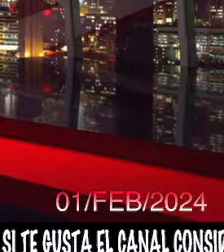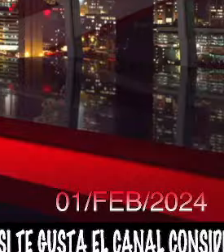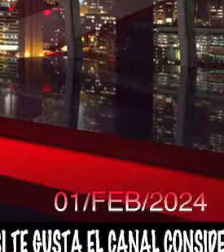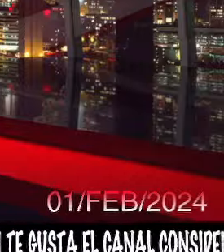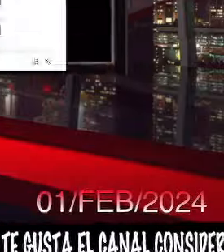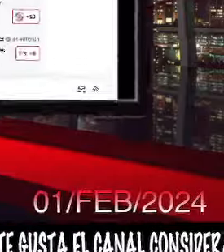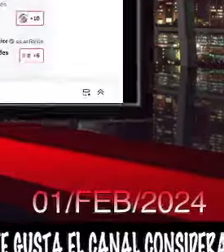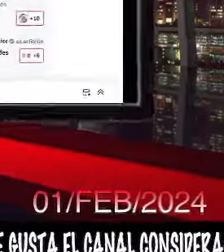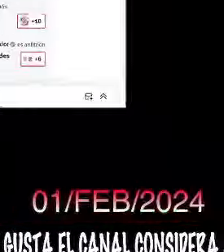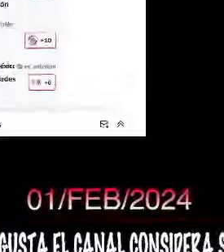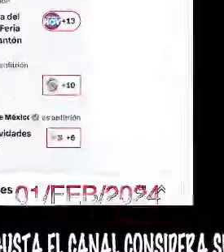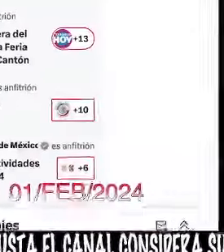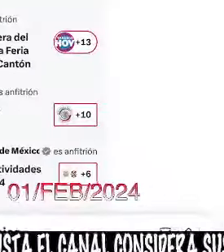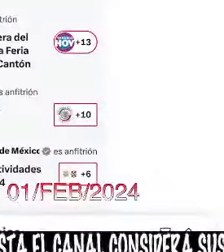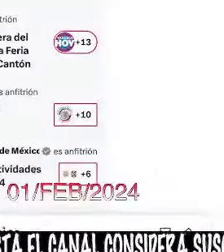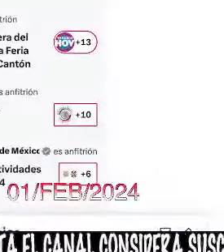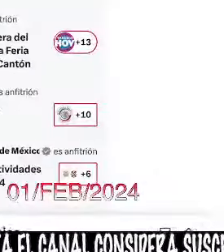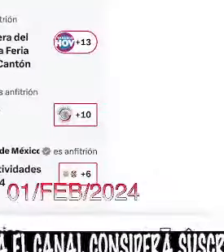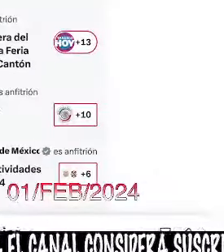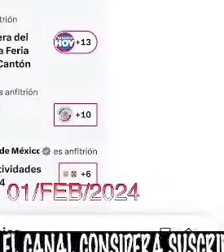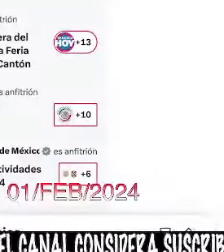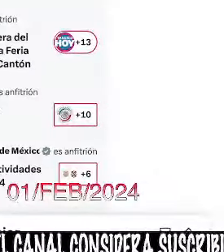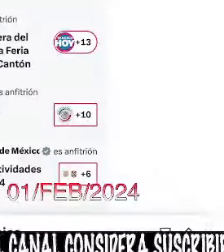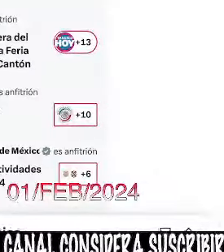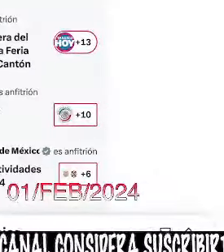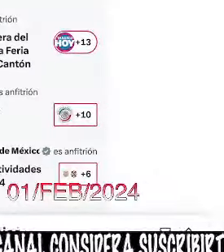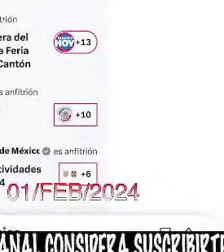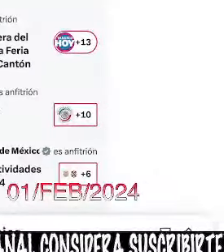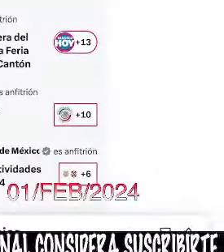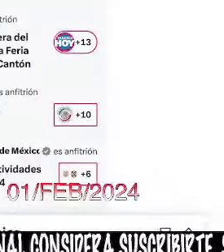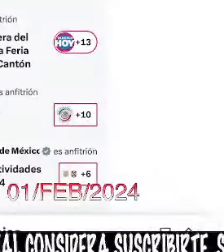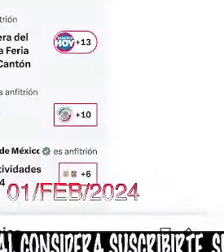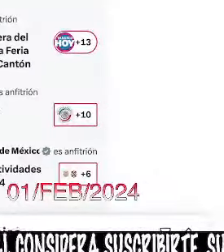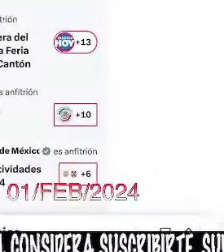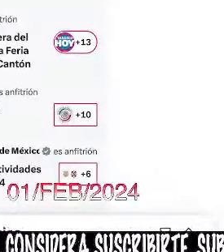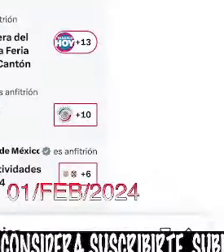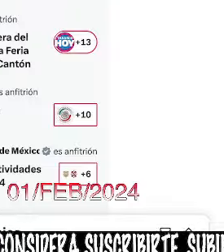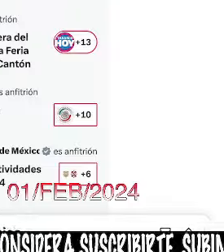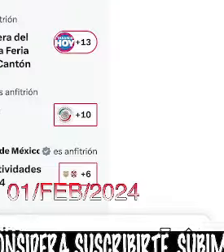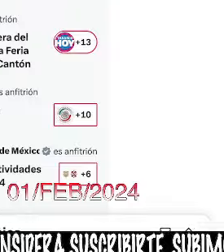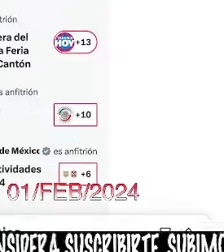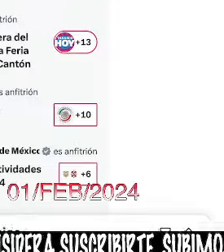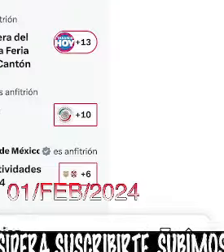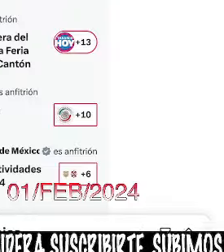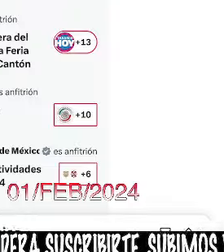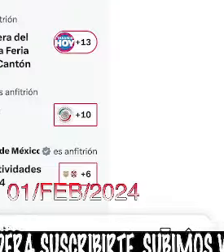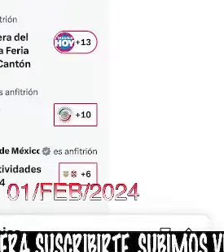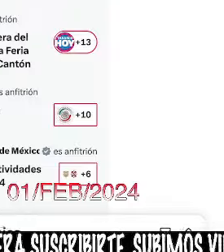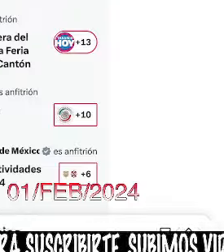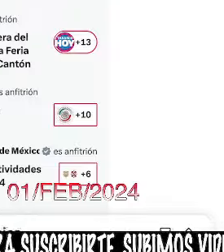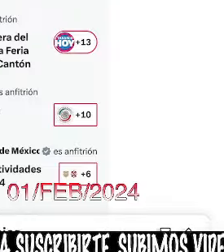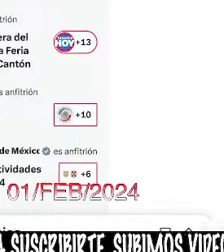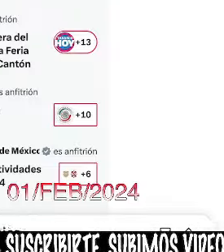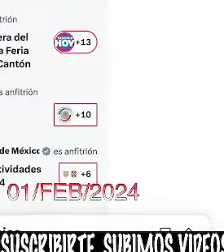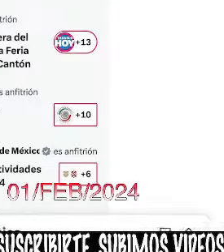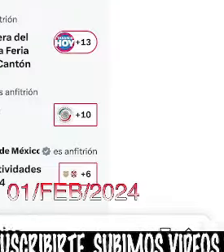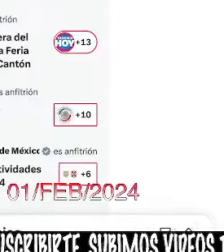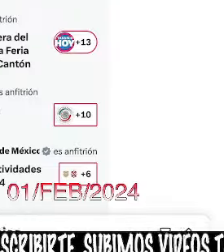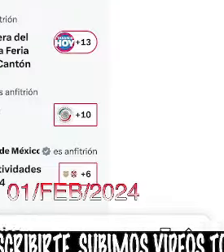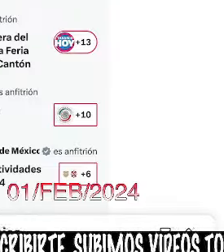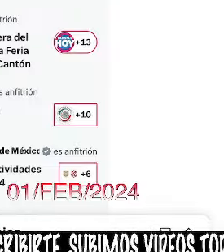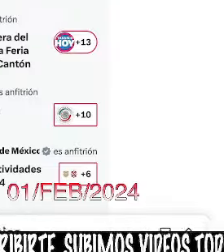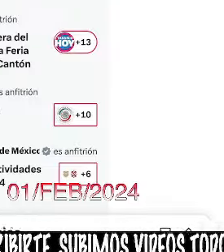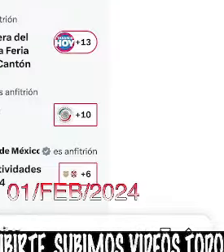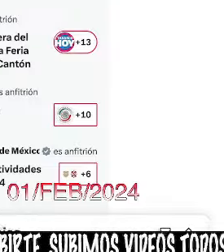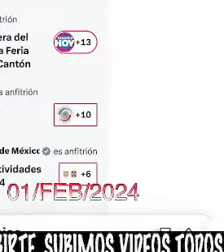en su cuenta de X. Decía lo siguiente: he tomado protesta como integrante del Consejo Electoral del INE México como consejero del